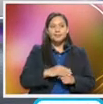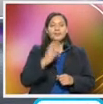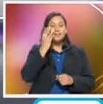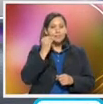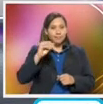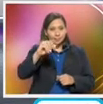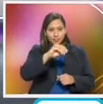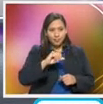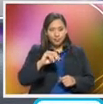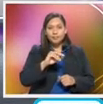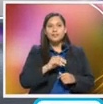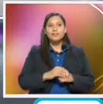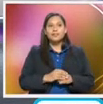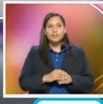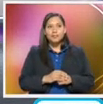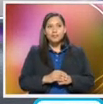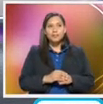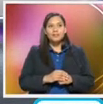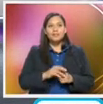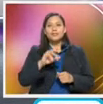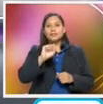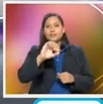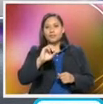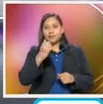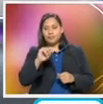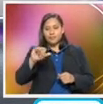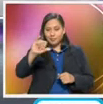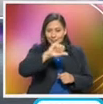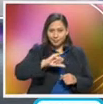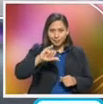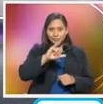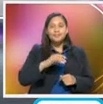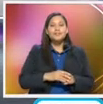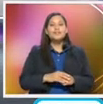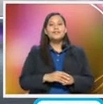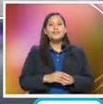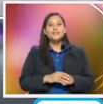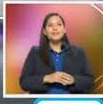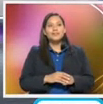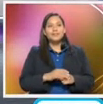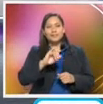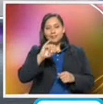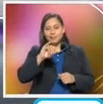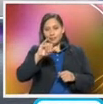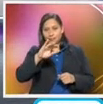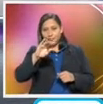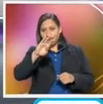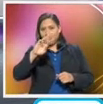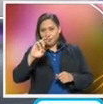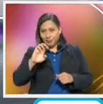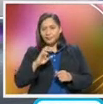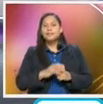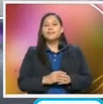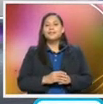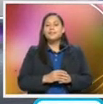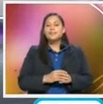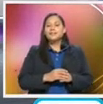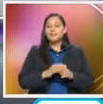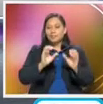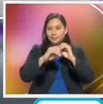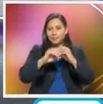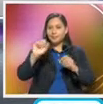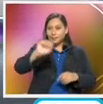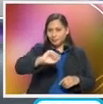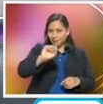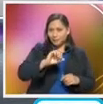limón, 2 cucharadas de salsa de soya, 3 o 4 rodajas de jengibre fresco, Jengibre, sí. pimienta y sal